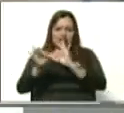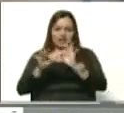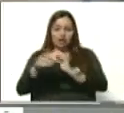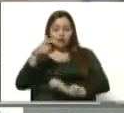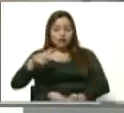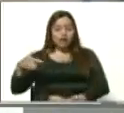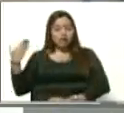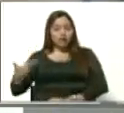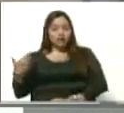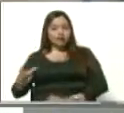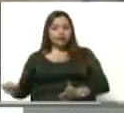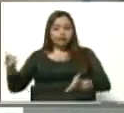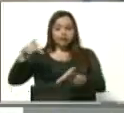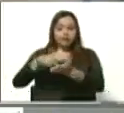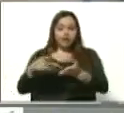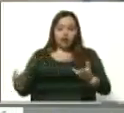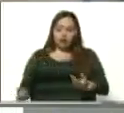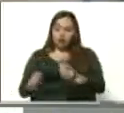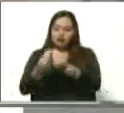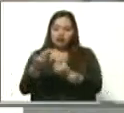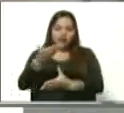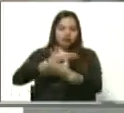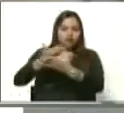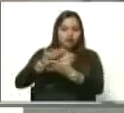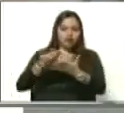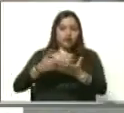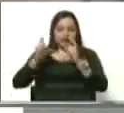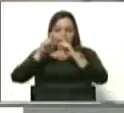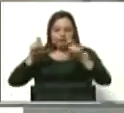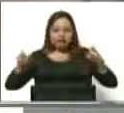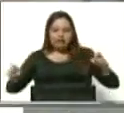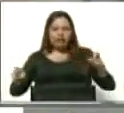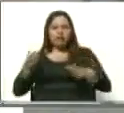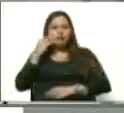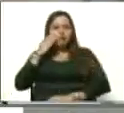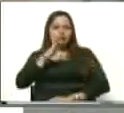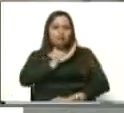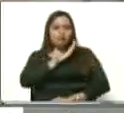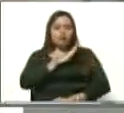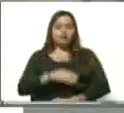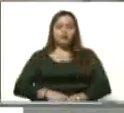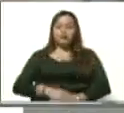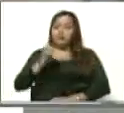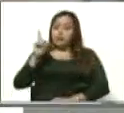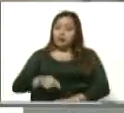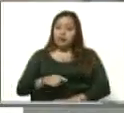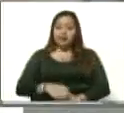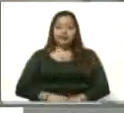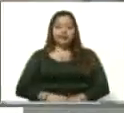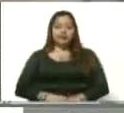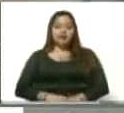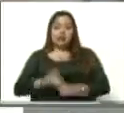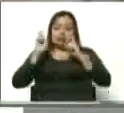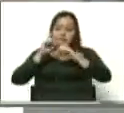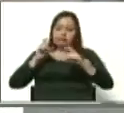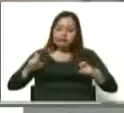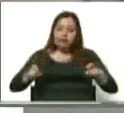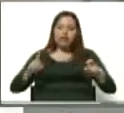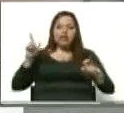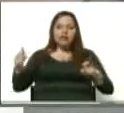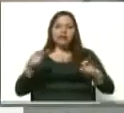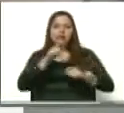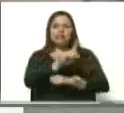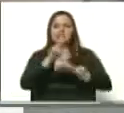que viene a nuestro país a compartir sus conocimientos y experiencias. Tenemos además de eso, del eje de formación y de los espectáculos, de